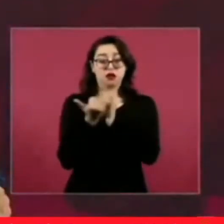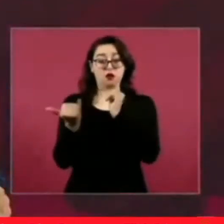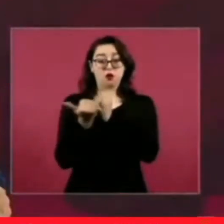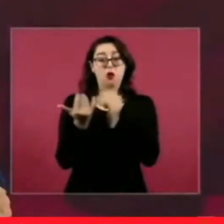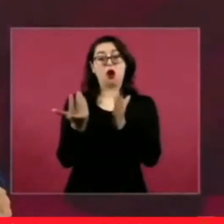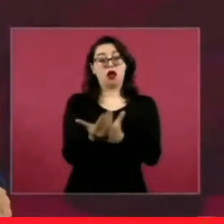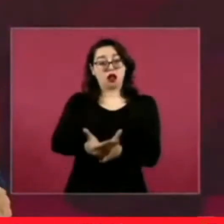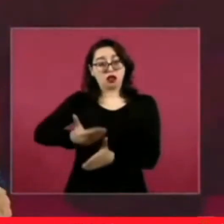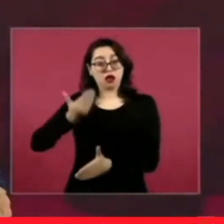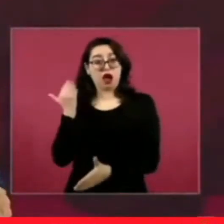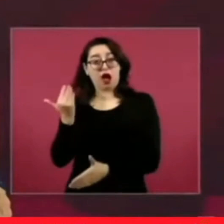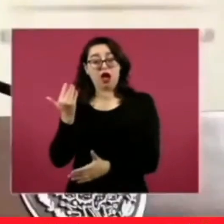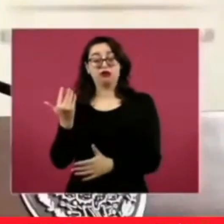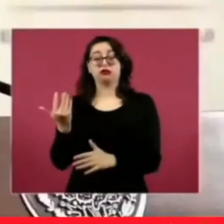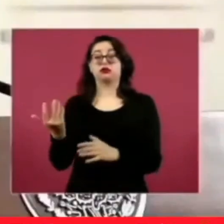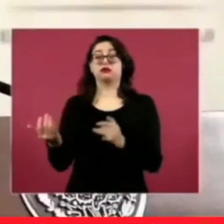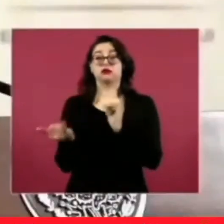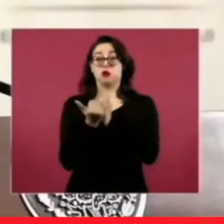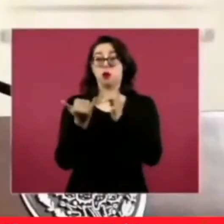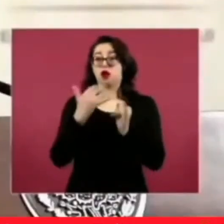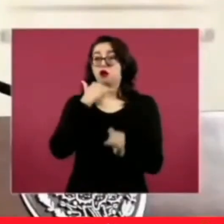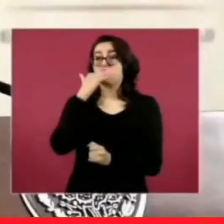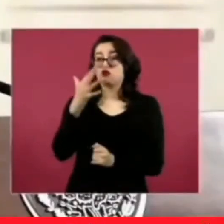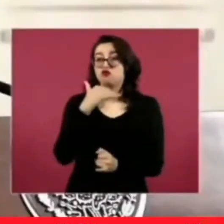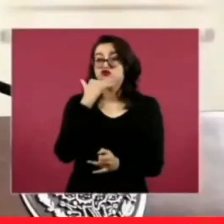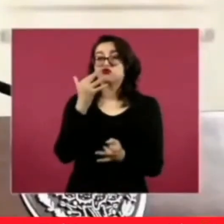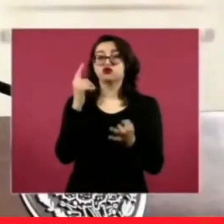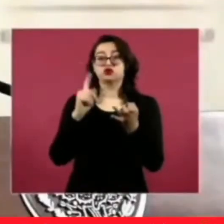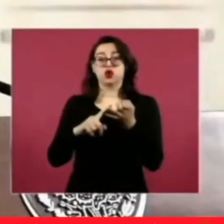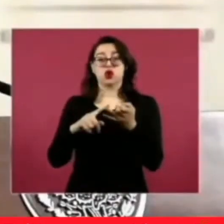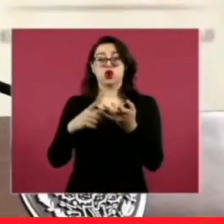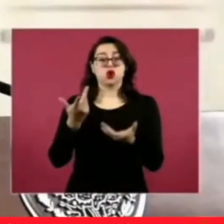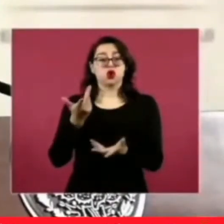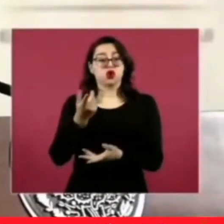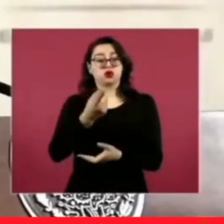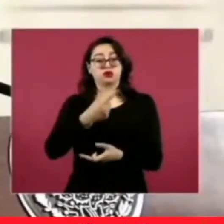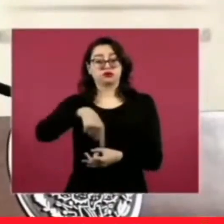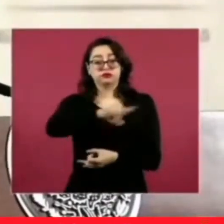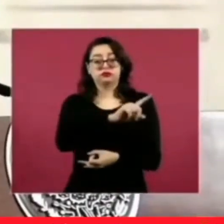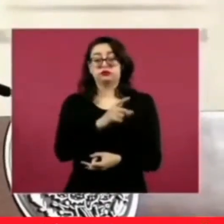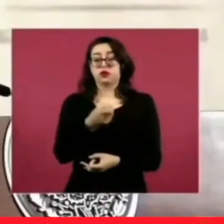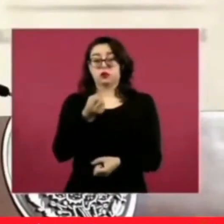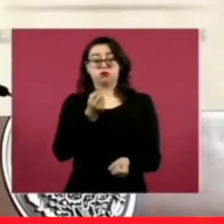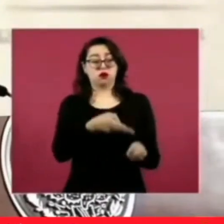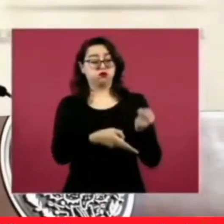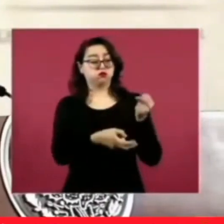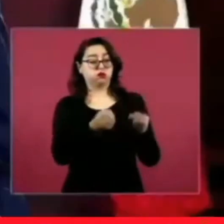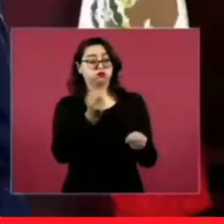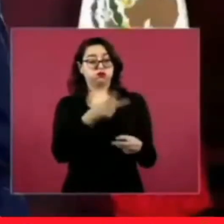a los tiempos de la corrupción, del influyentismo,